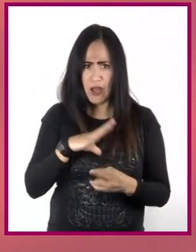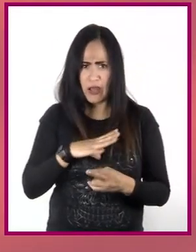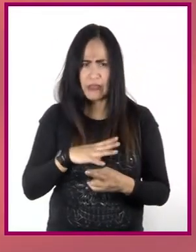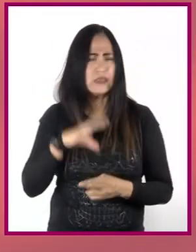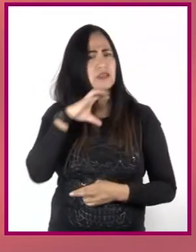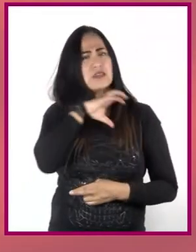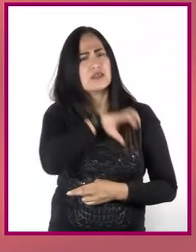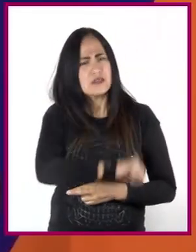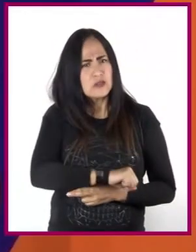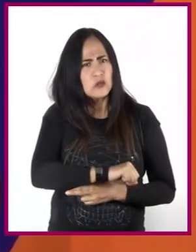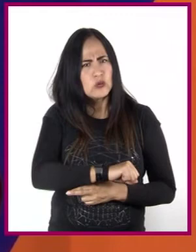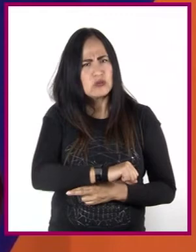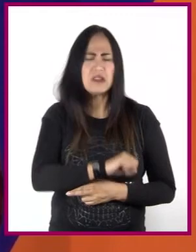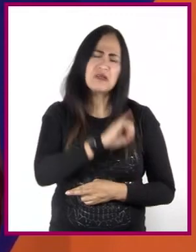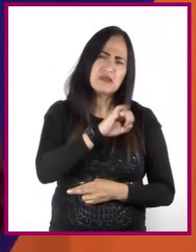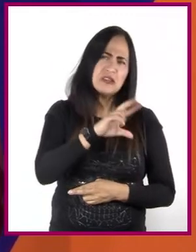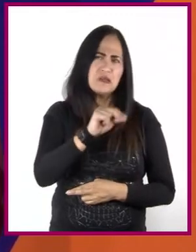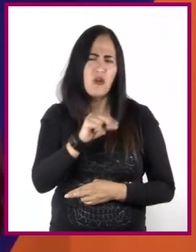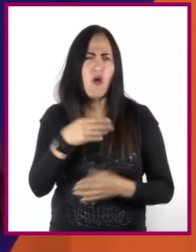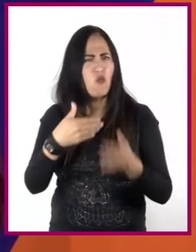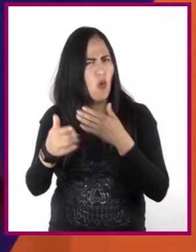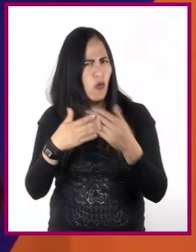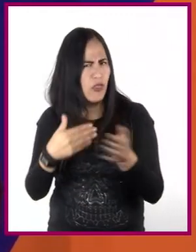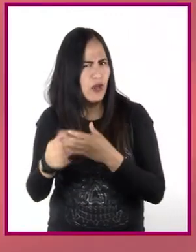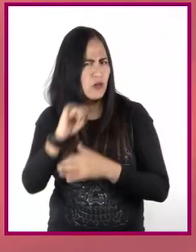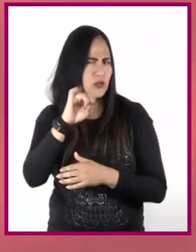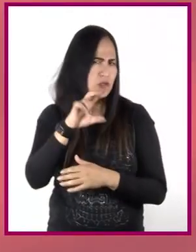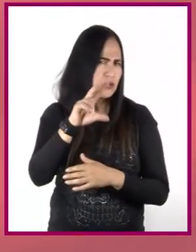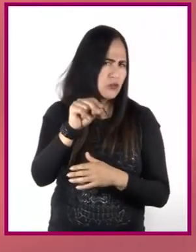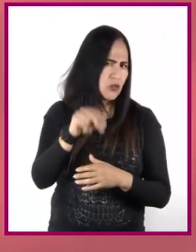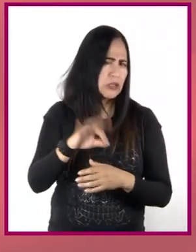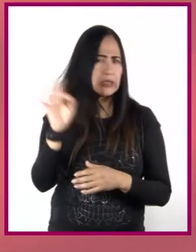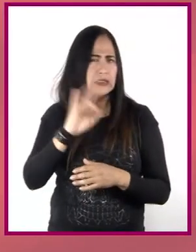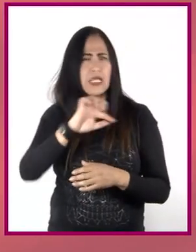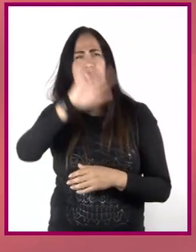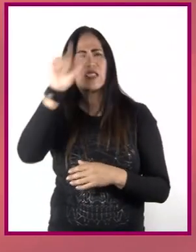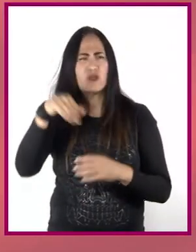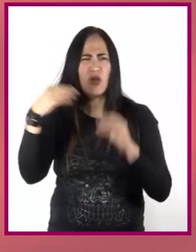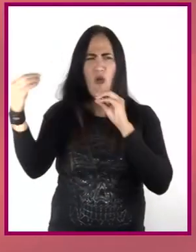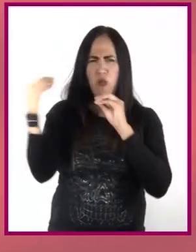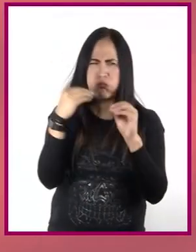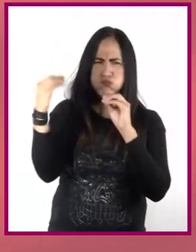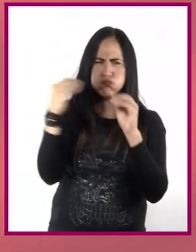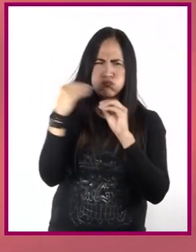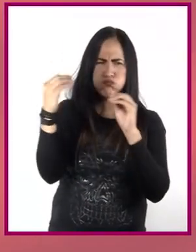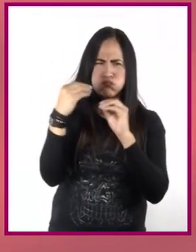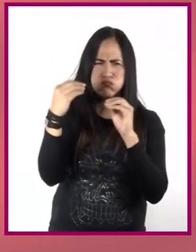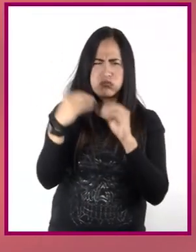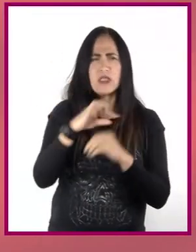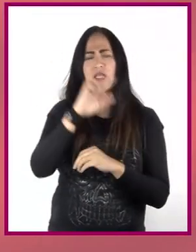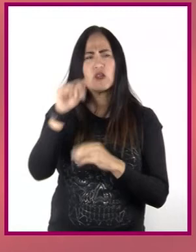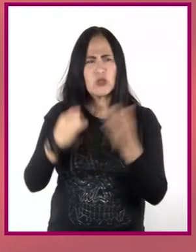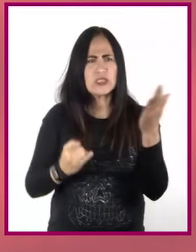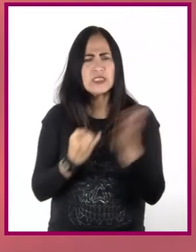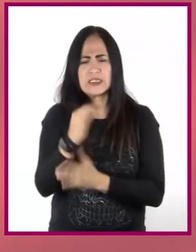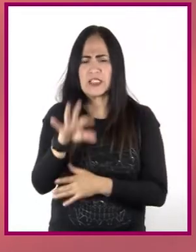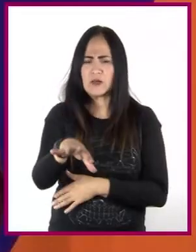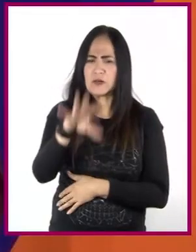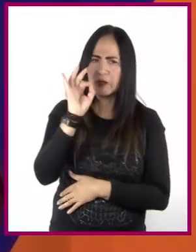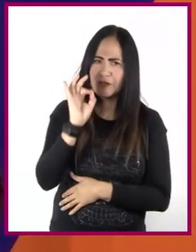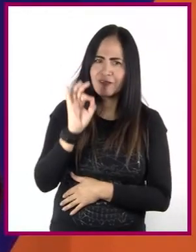si son de actualidad. Consideren también si generarán polémica. Decidan cuál será la mejor opción y